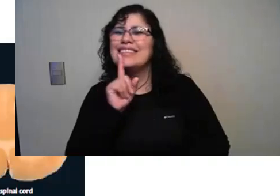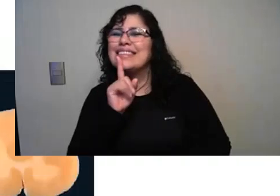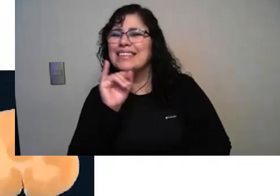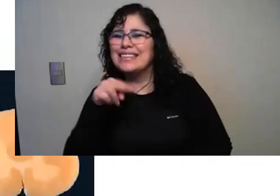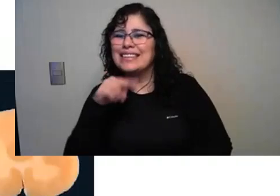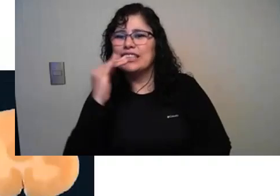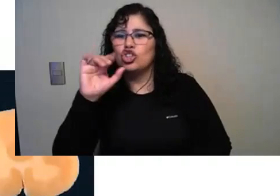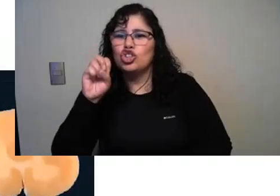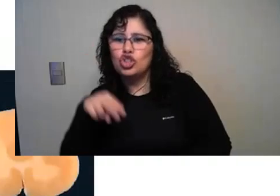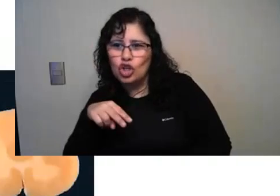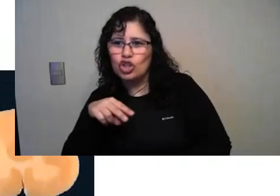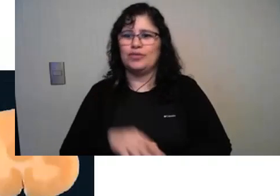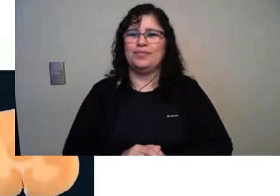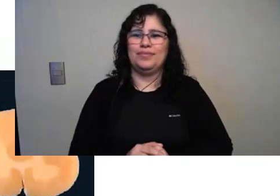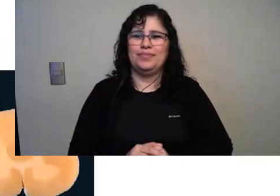lo que es